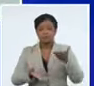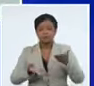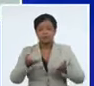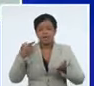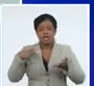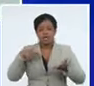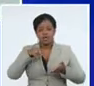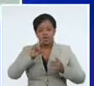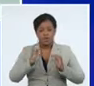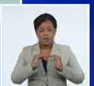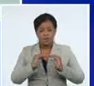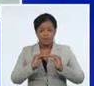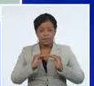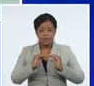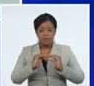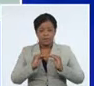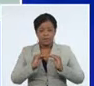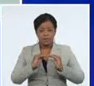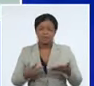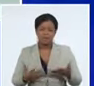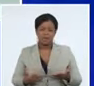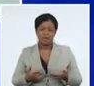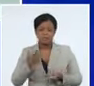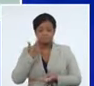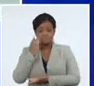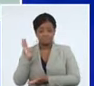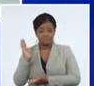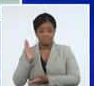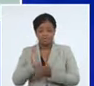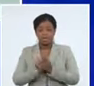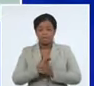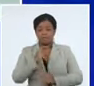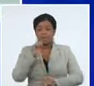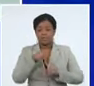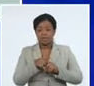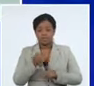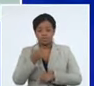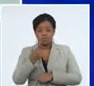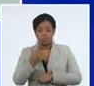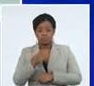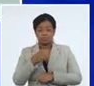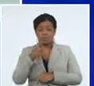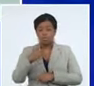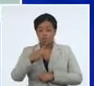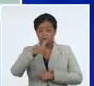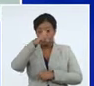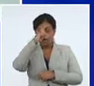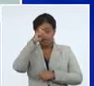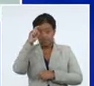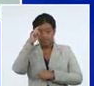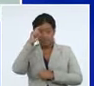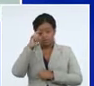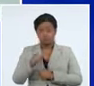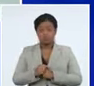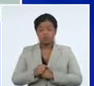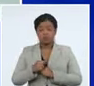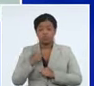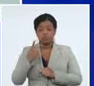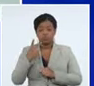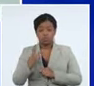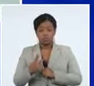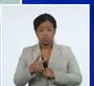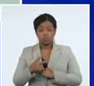anterior, 1 en la 2 en la provincia de Santi Espíritu, 2 provenientes de